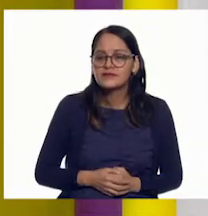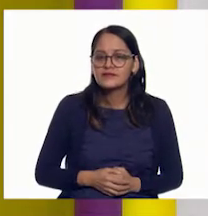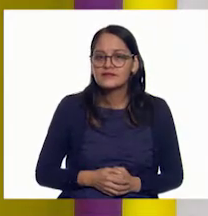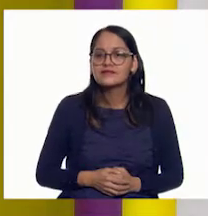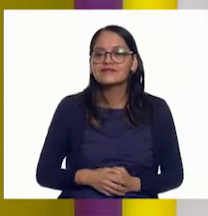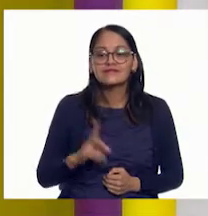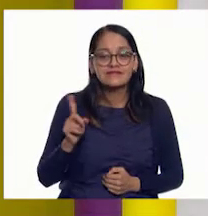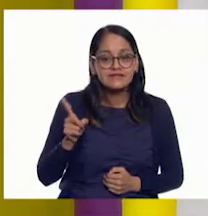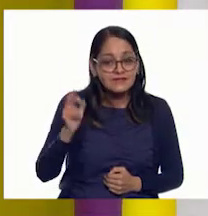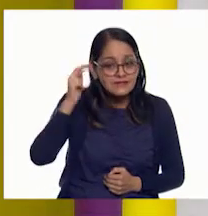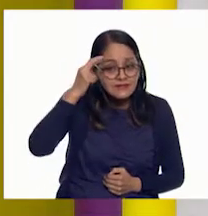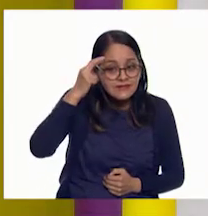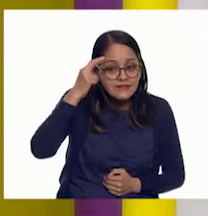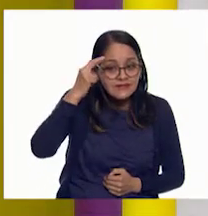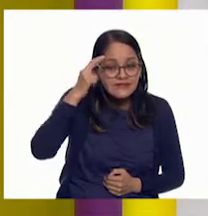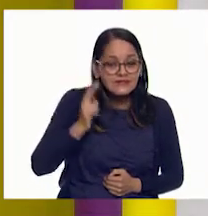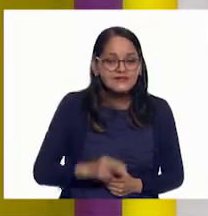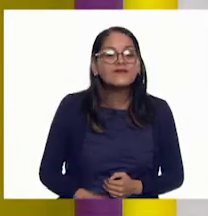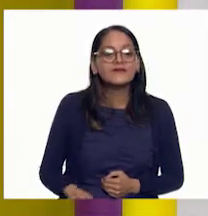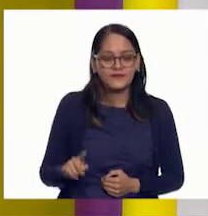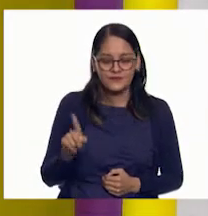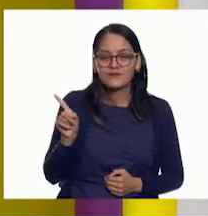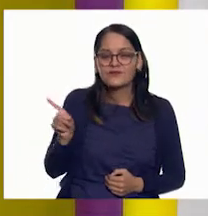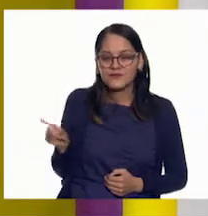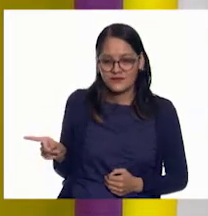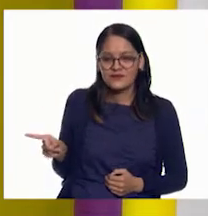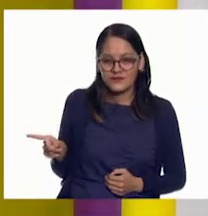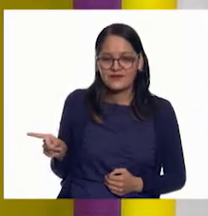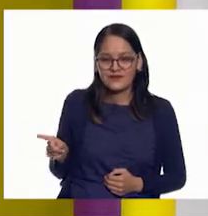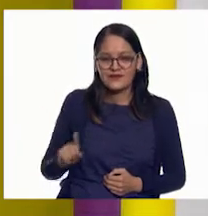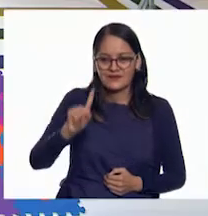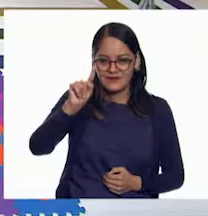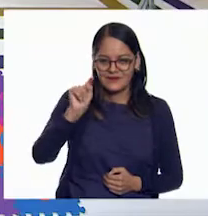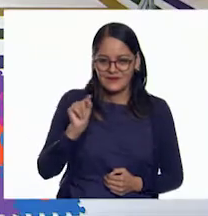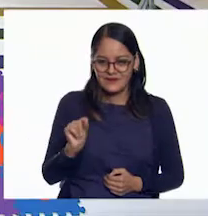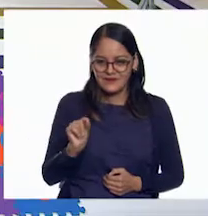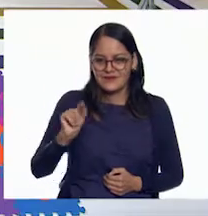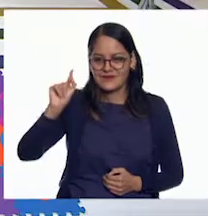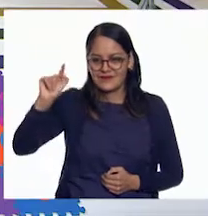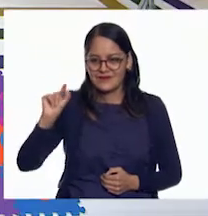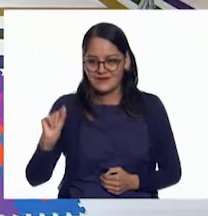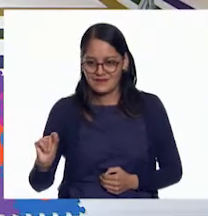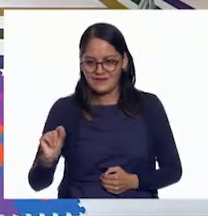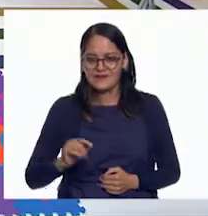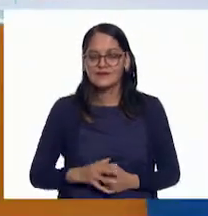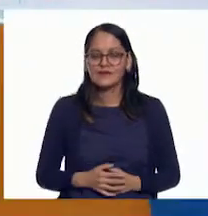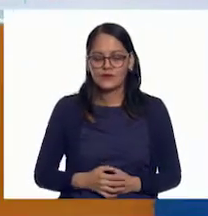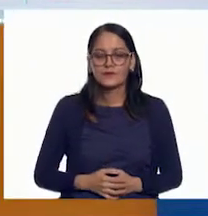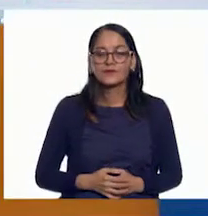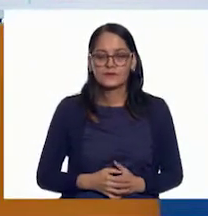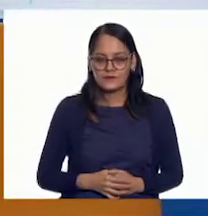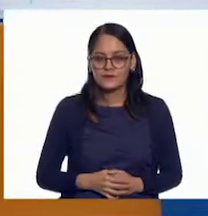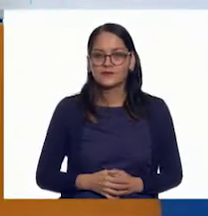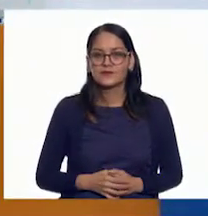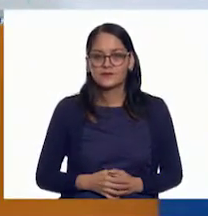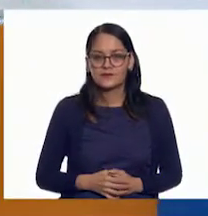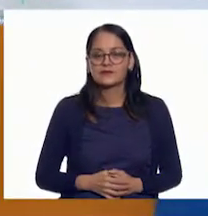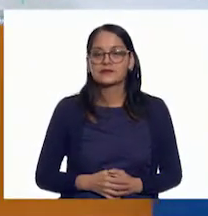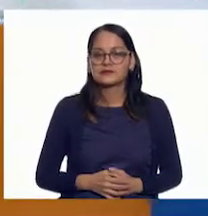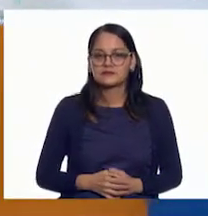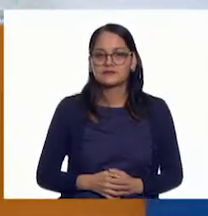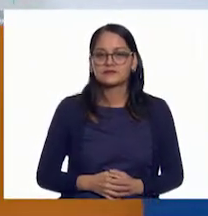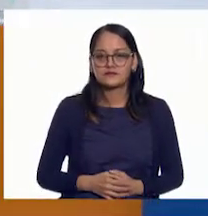Eso, Acuérdate. muy bien, niños. admiración. Muy bien. Muy bien, signos de admiración. Y